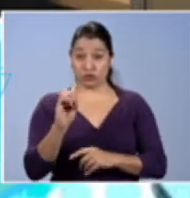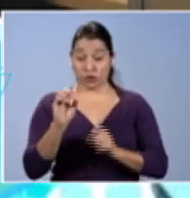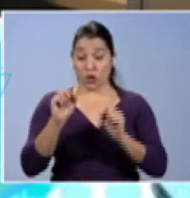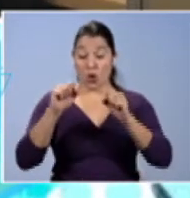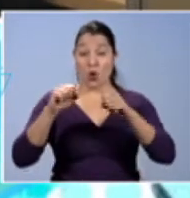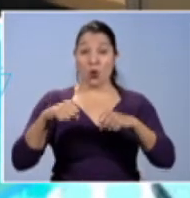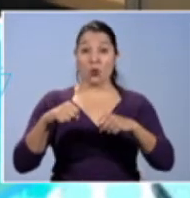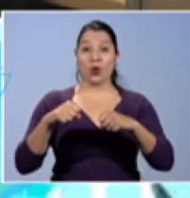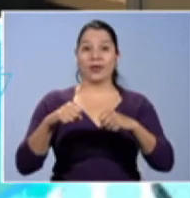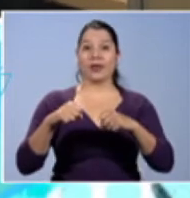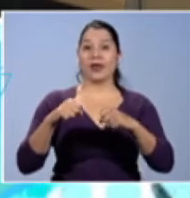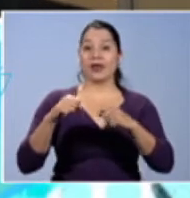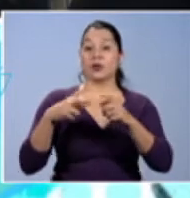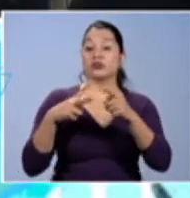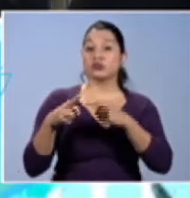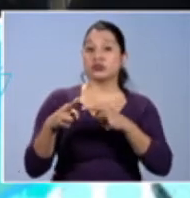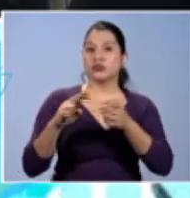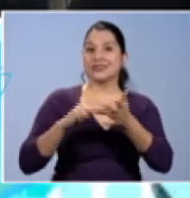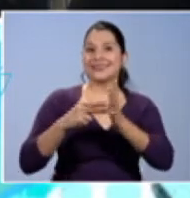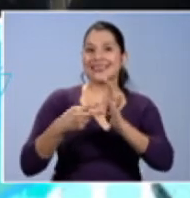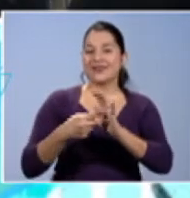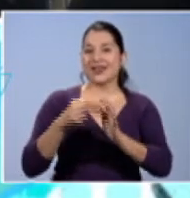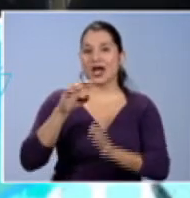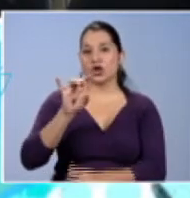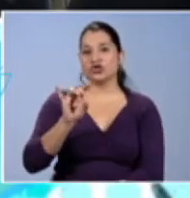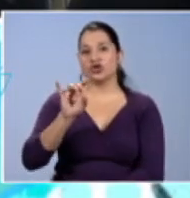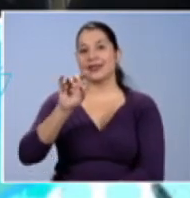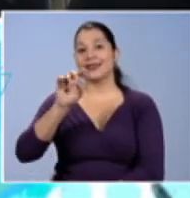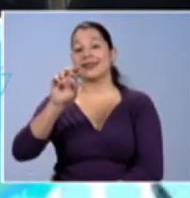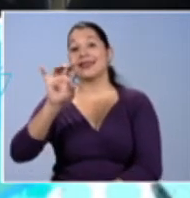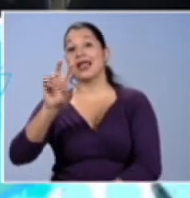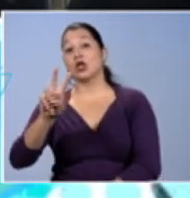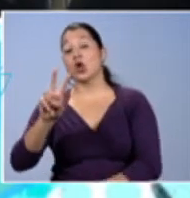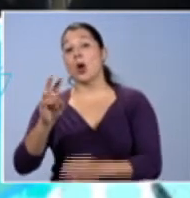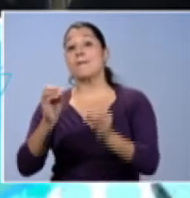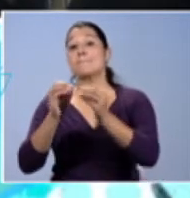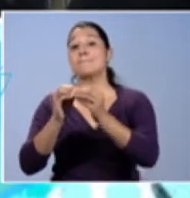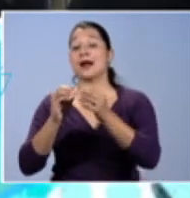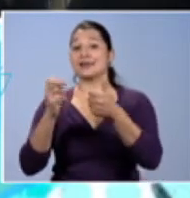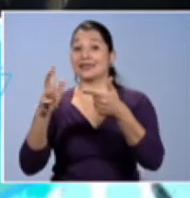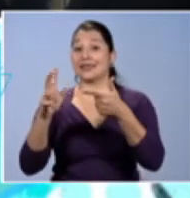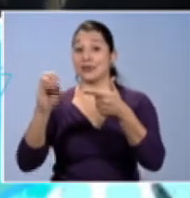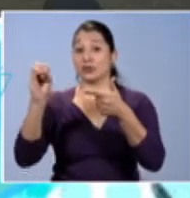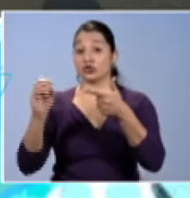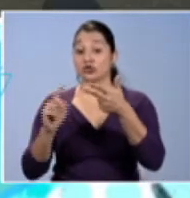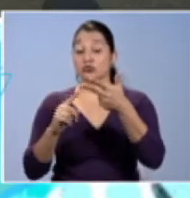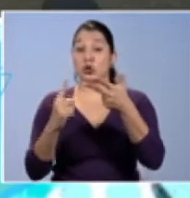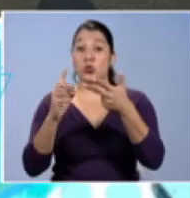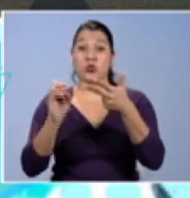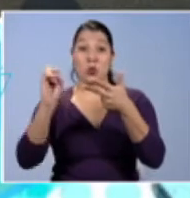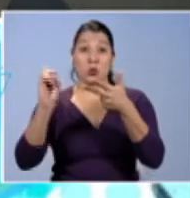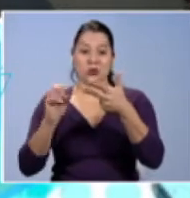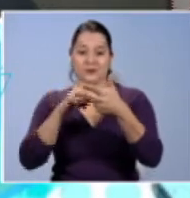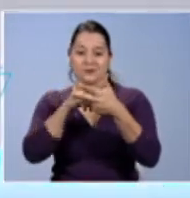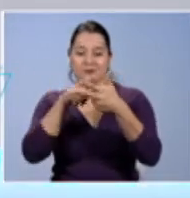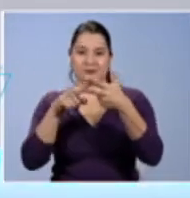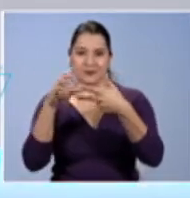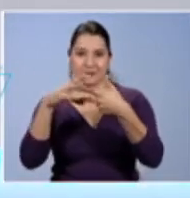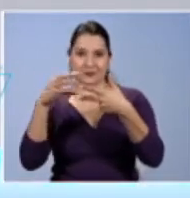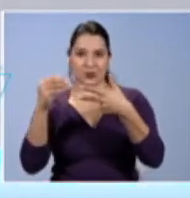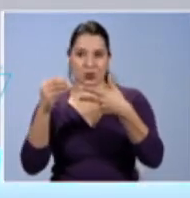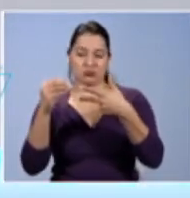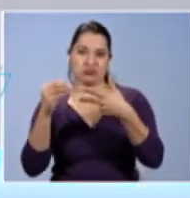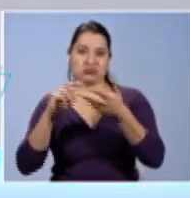su planilla, estamos hablando que el 82% más el 13% que sí lo aumentará y ese 1% que no respondió que también podría ser aumento, entonces eso nos dice que los números